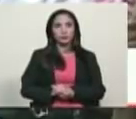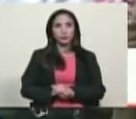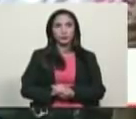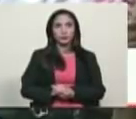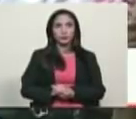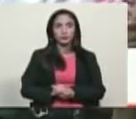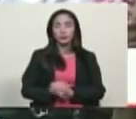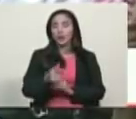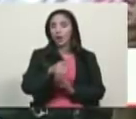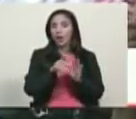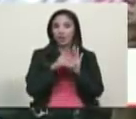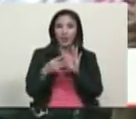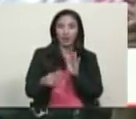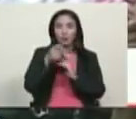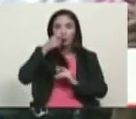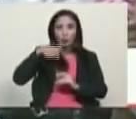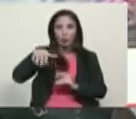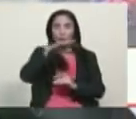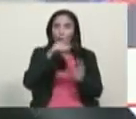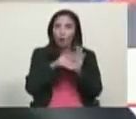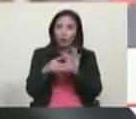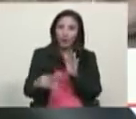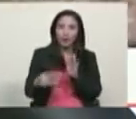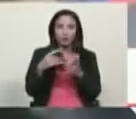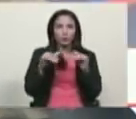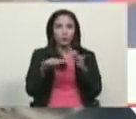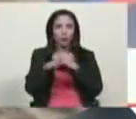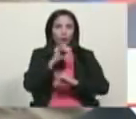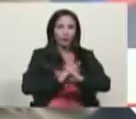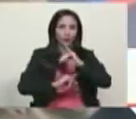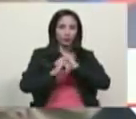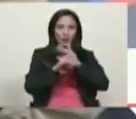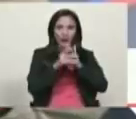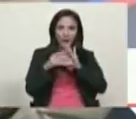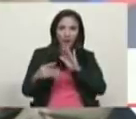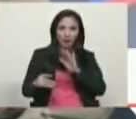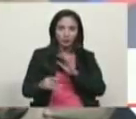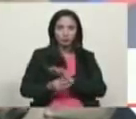y los derechos soberanos de los pueblos, que marcó el derecho internacional